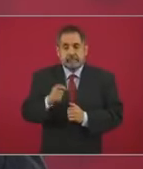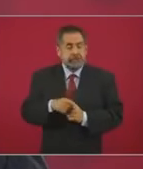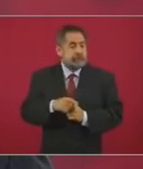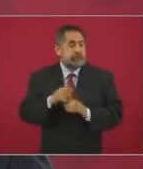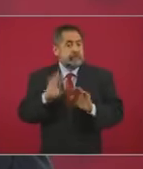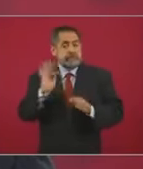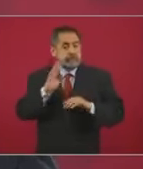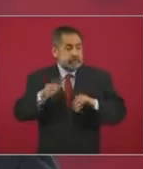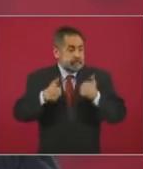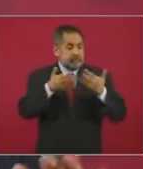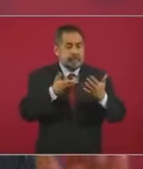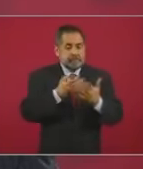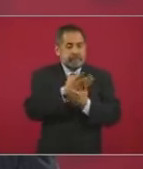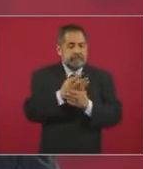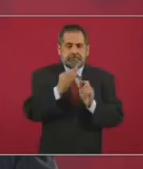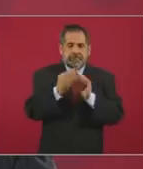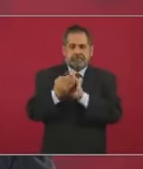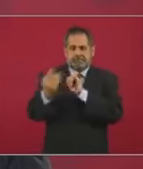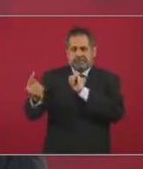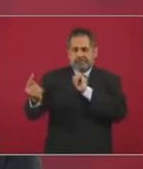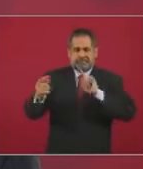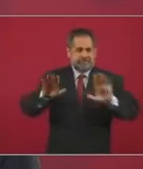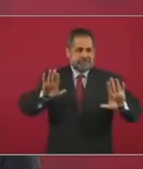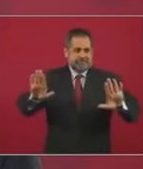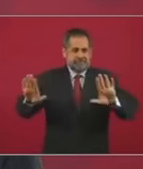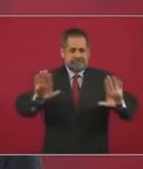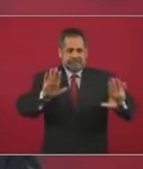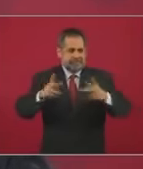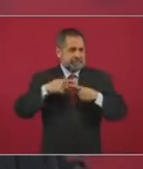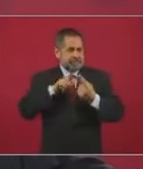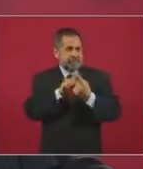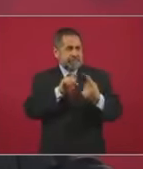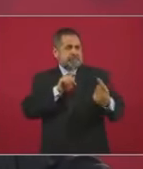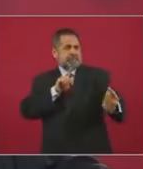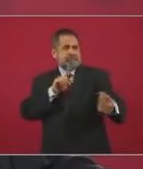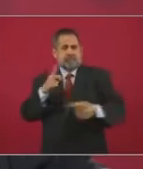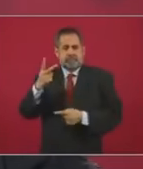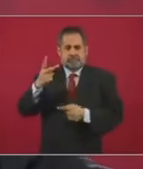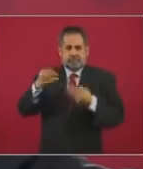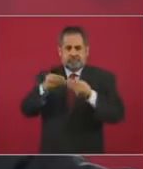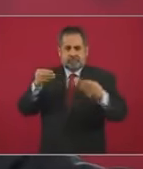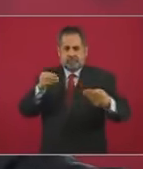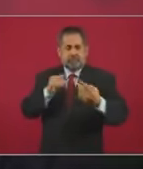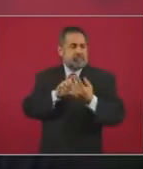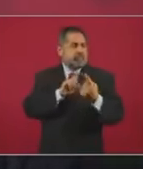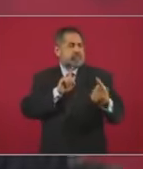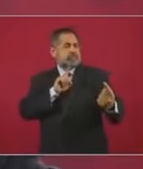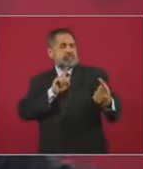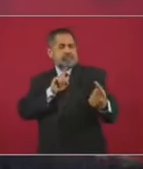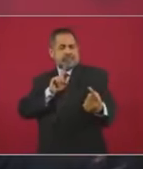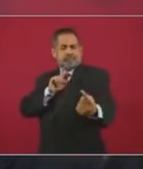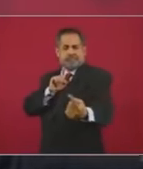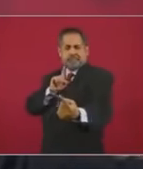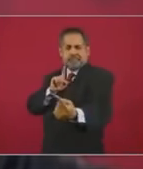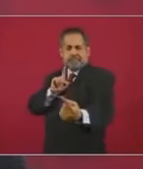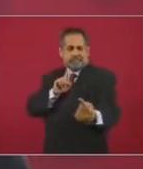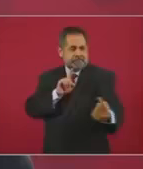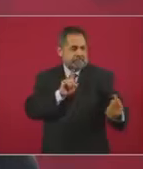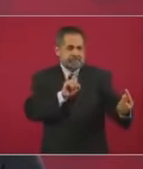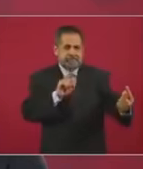el tiempo mantenga una sana distancia personal, a 2 metros de distancia de todas las demás